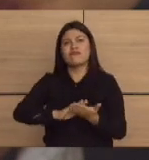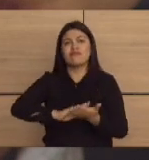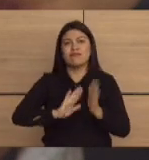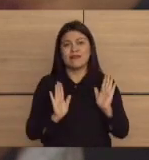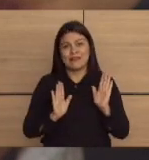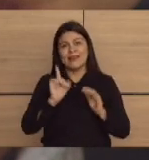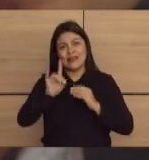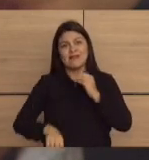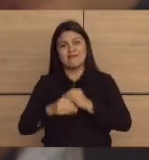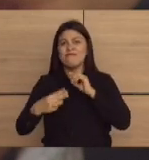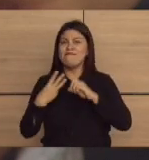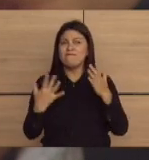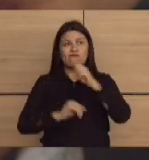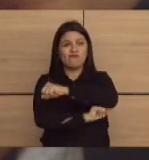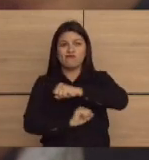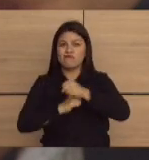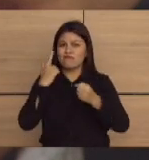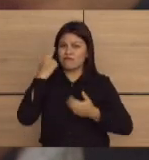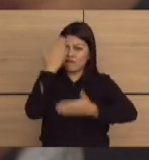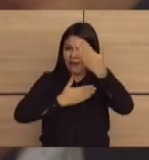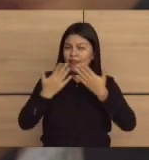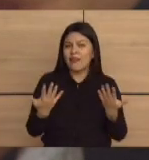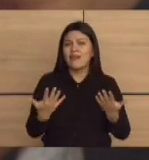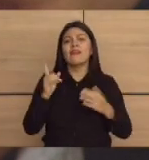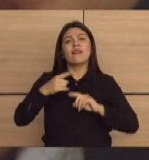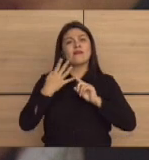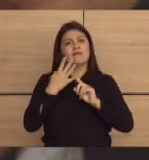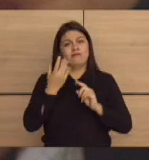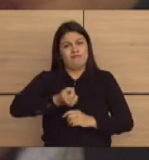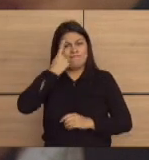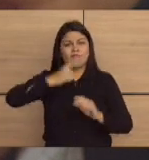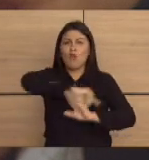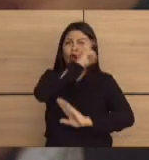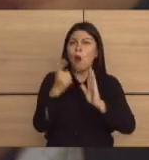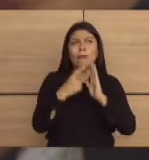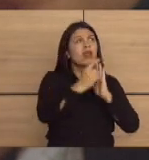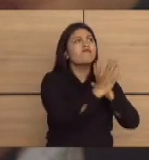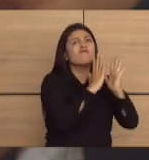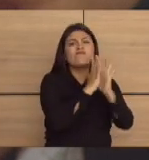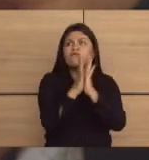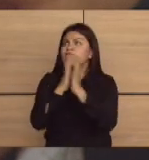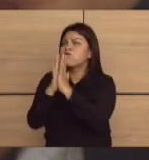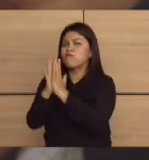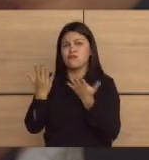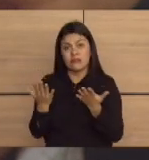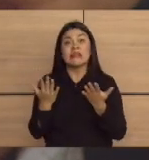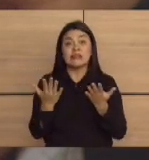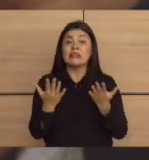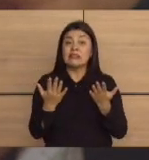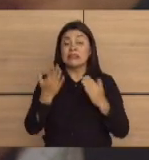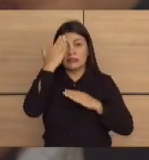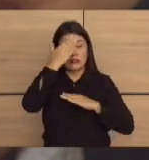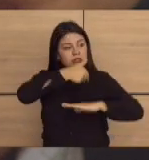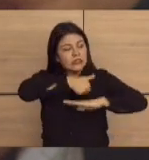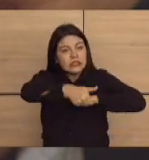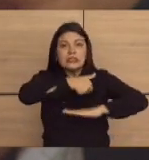la fundamentación analítica, la comprensión integral de información, demandan cada vez